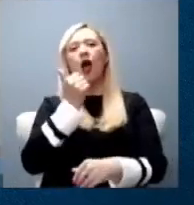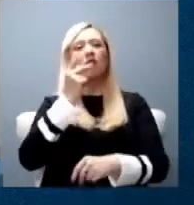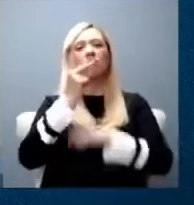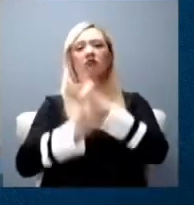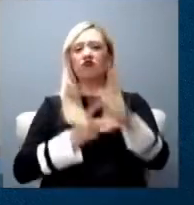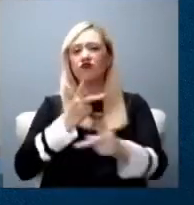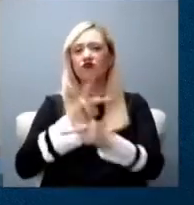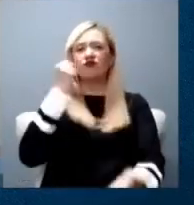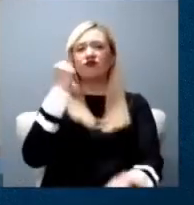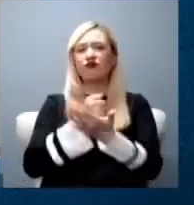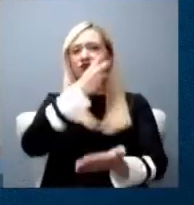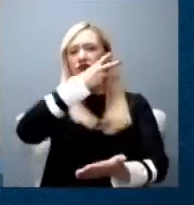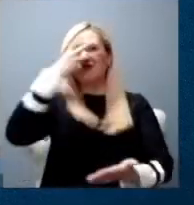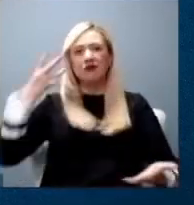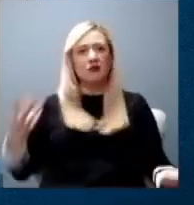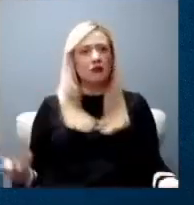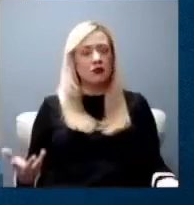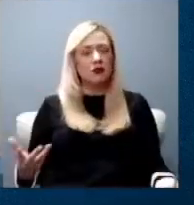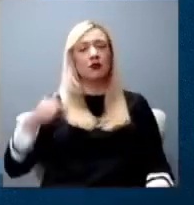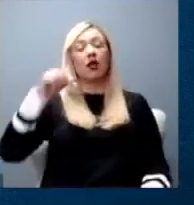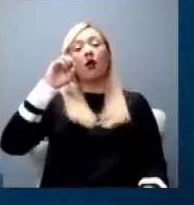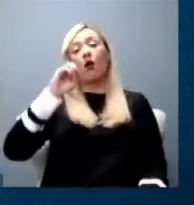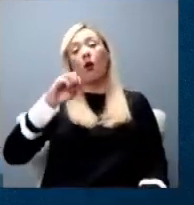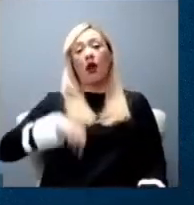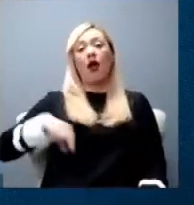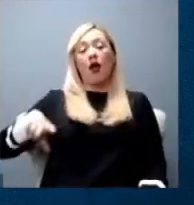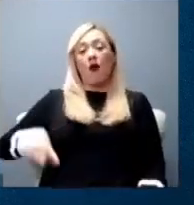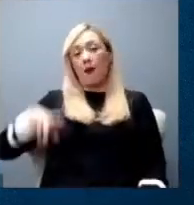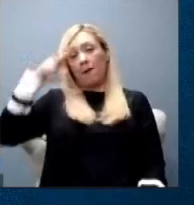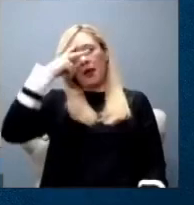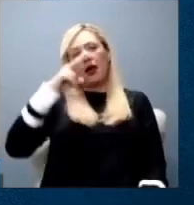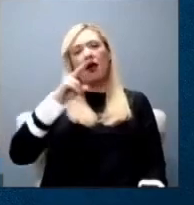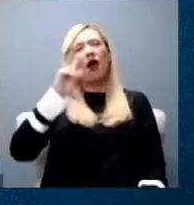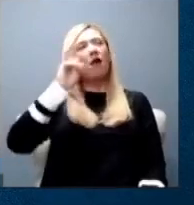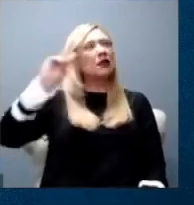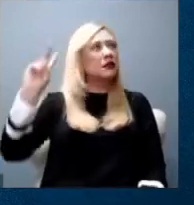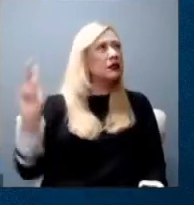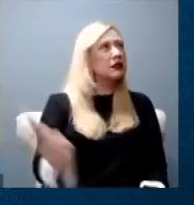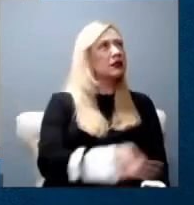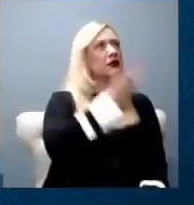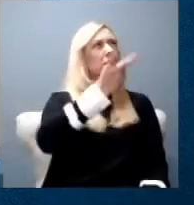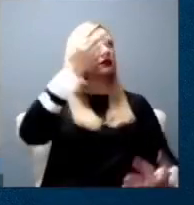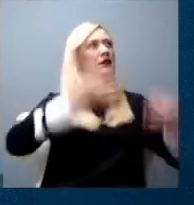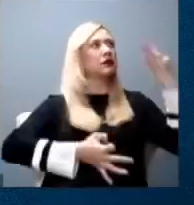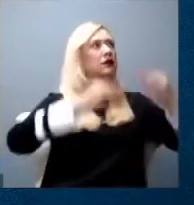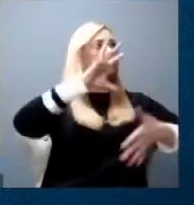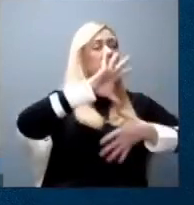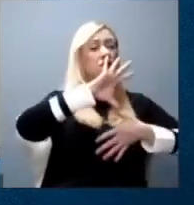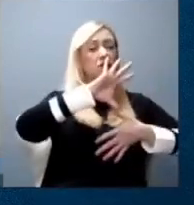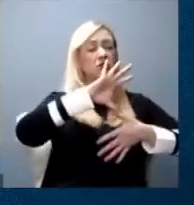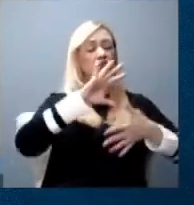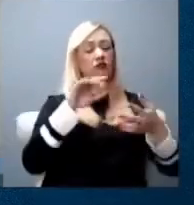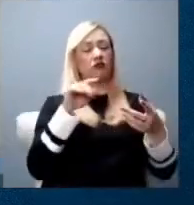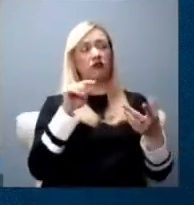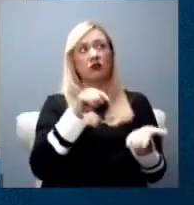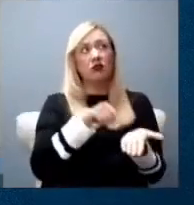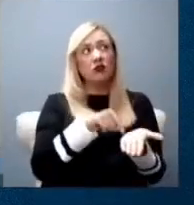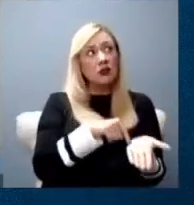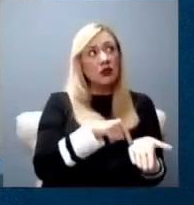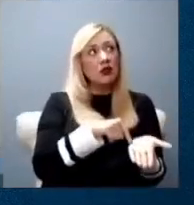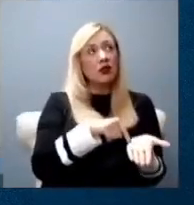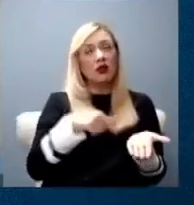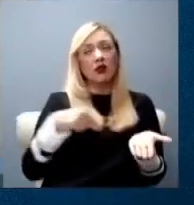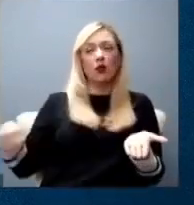o el gobierno de México también le consultó a la Corte Interamericana si la obligación que tienen los estados